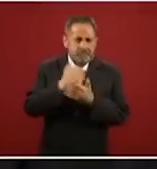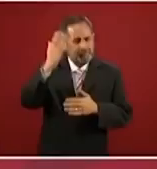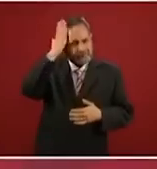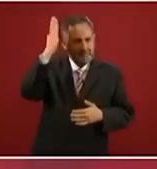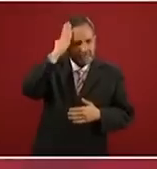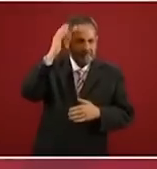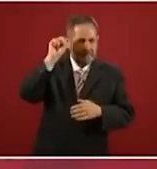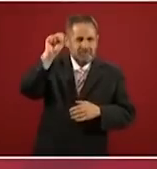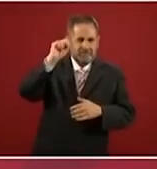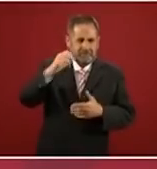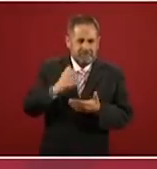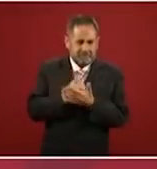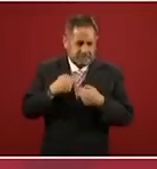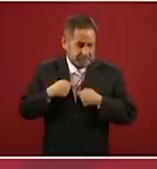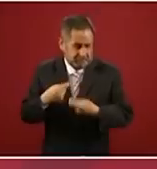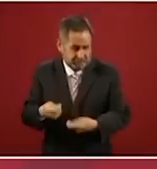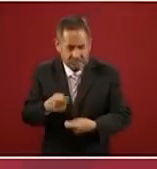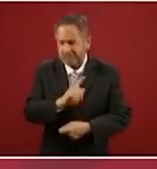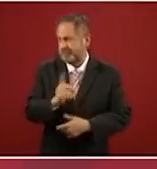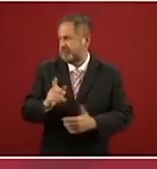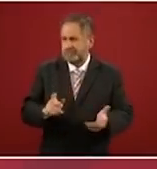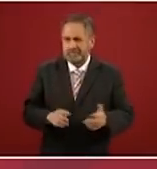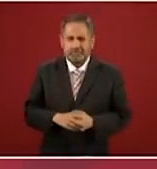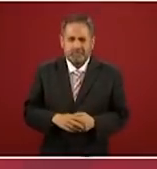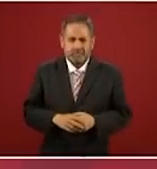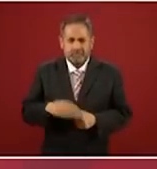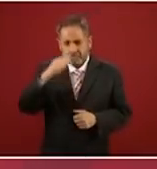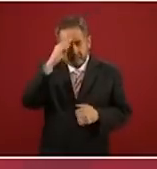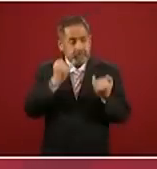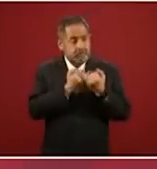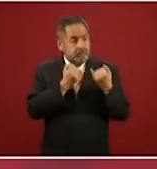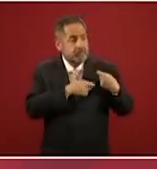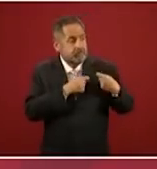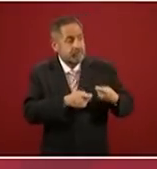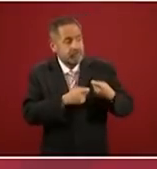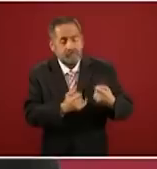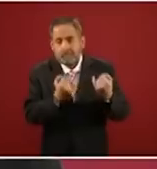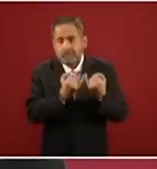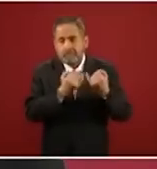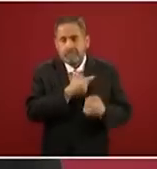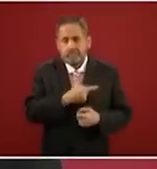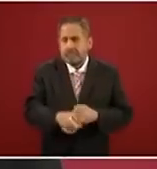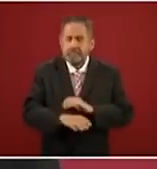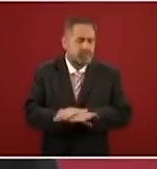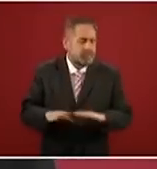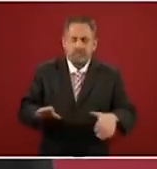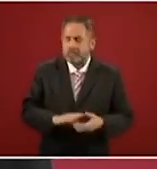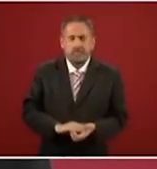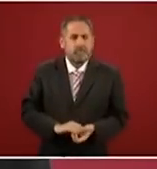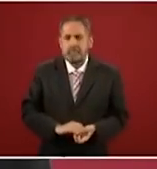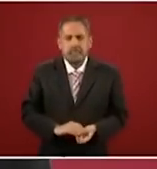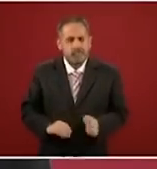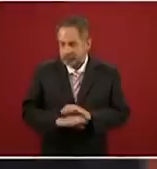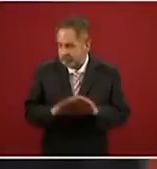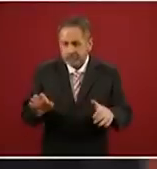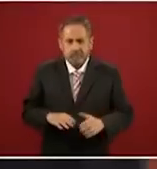dirigentes pensando que es lo mismo ya no